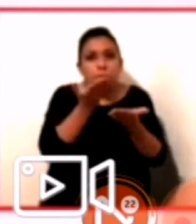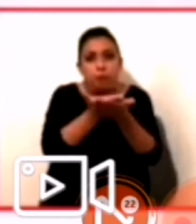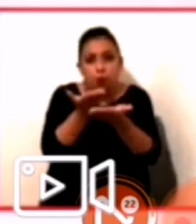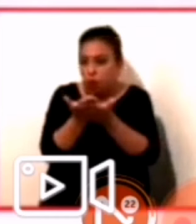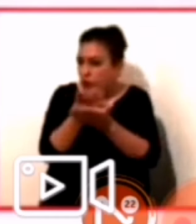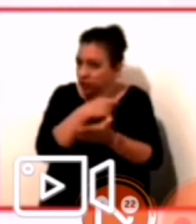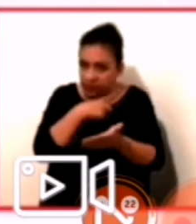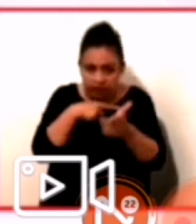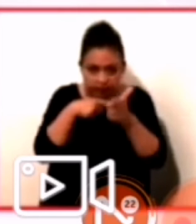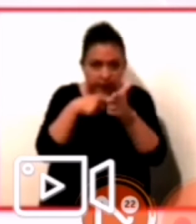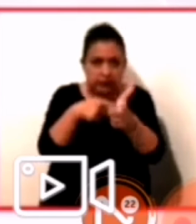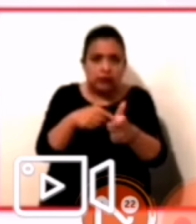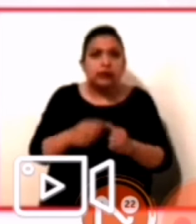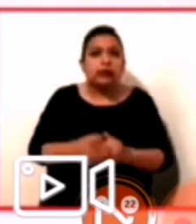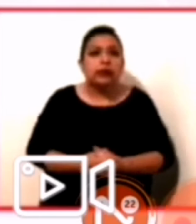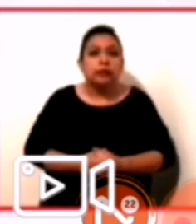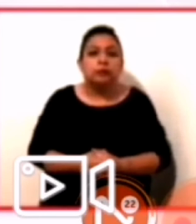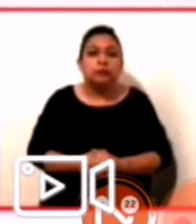iniciativas.